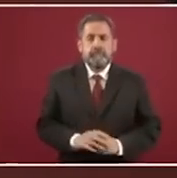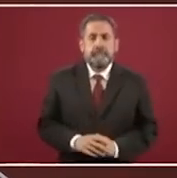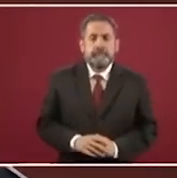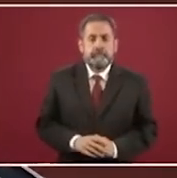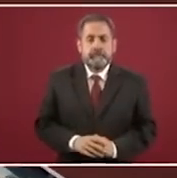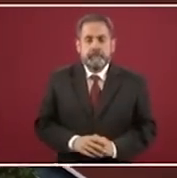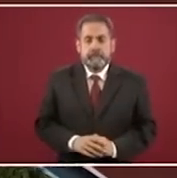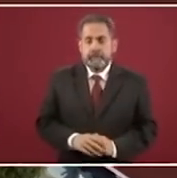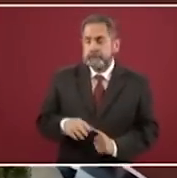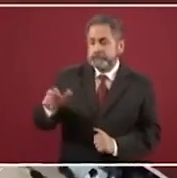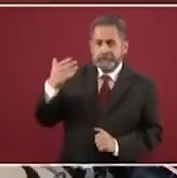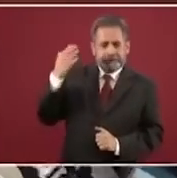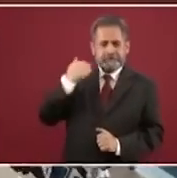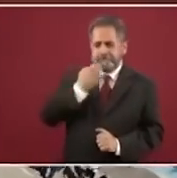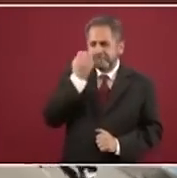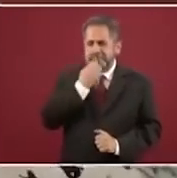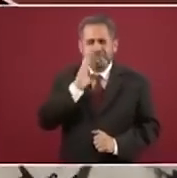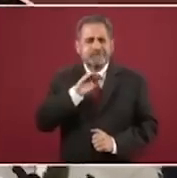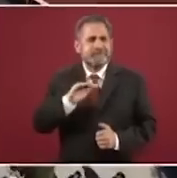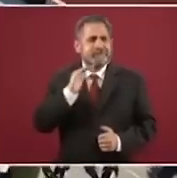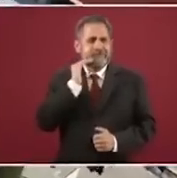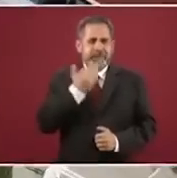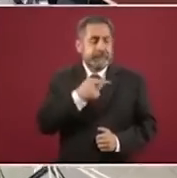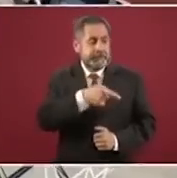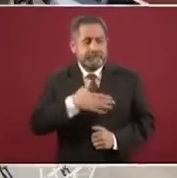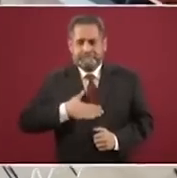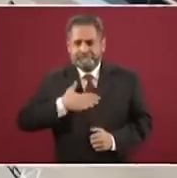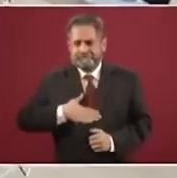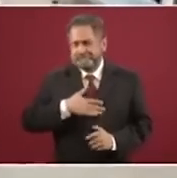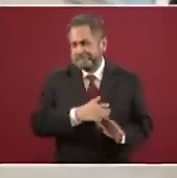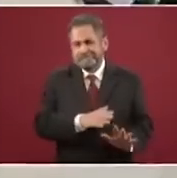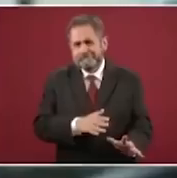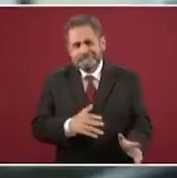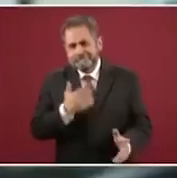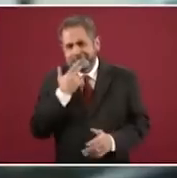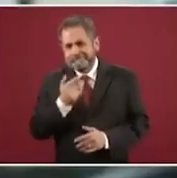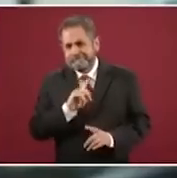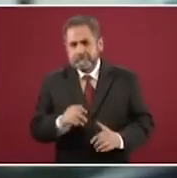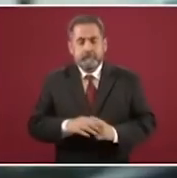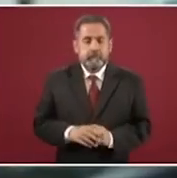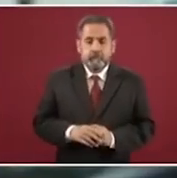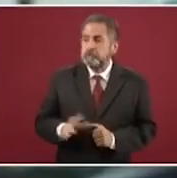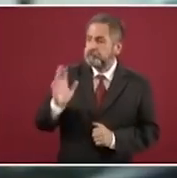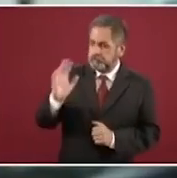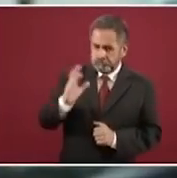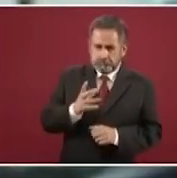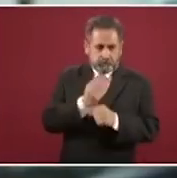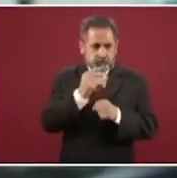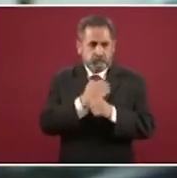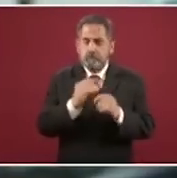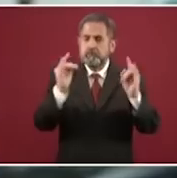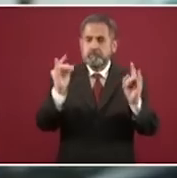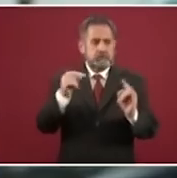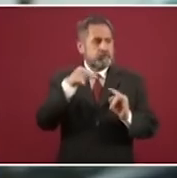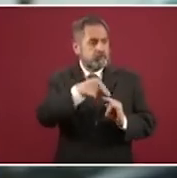estaba en mal estado, un baño que ya no daba abasto. Logramos sacar la cancha